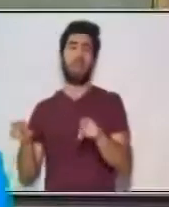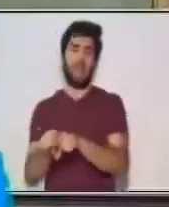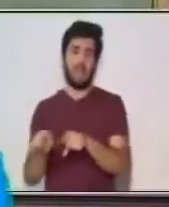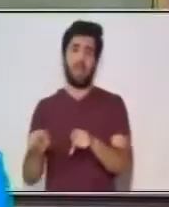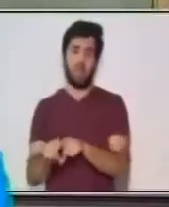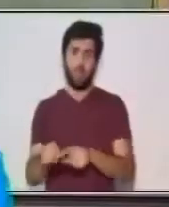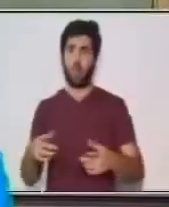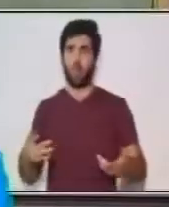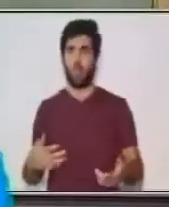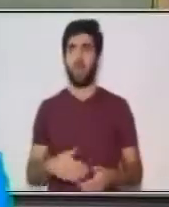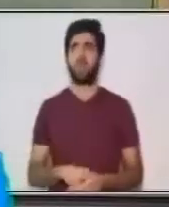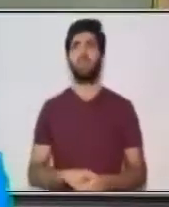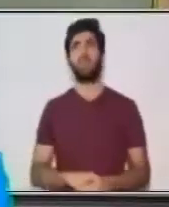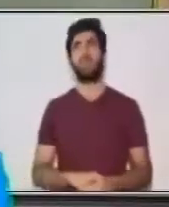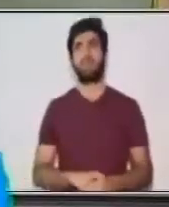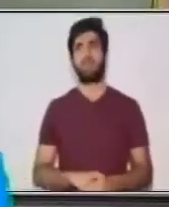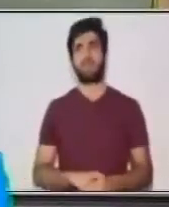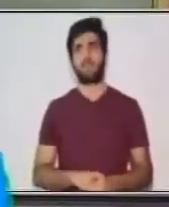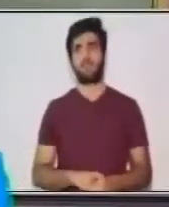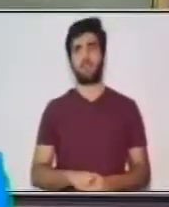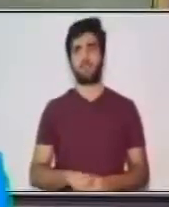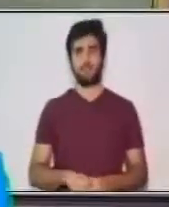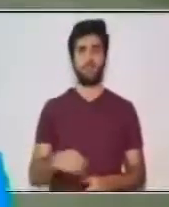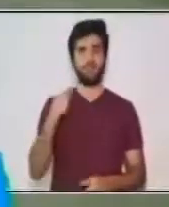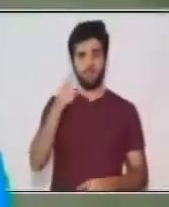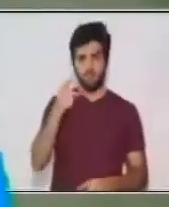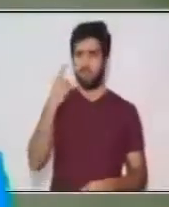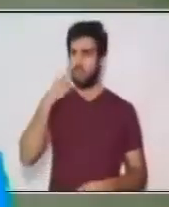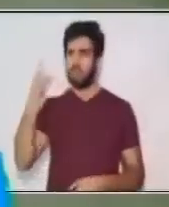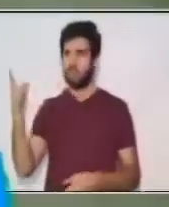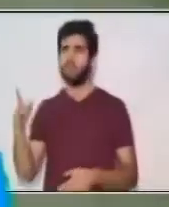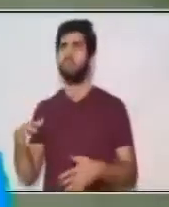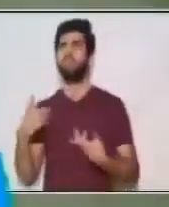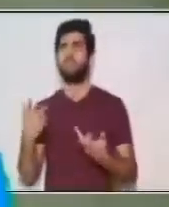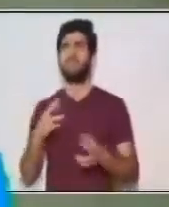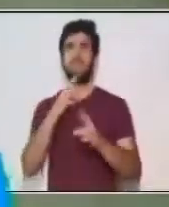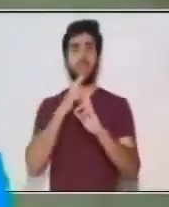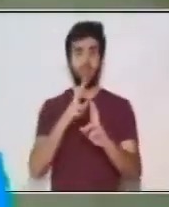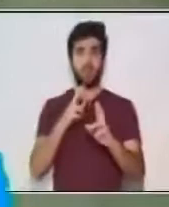También disminuyó uno. ¿Y qué se observa en el resultado?